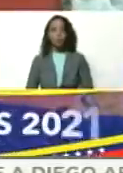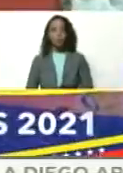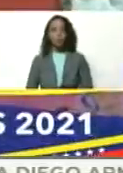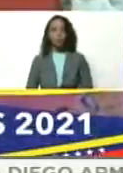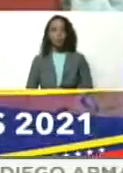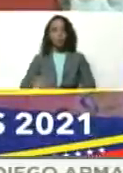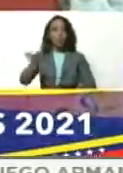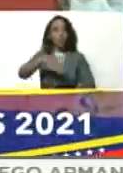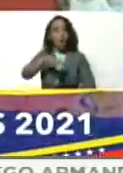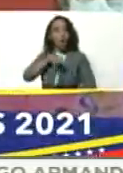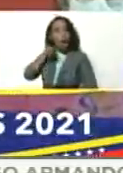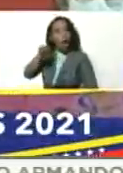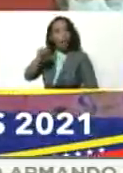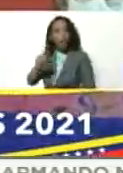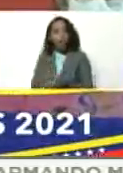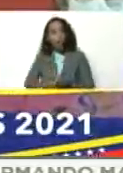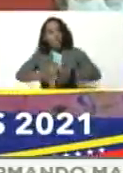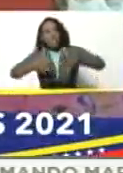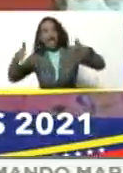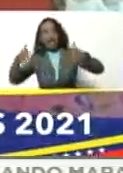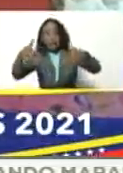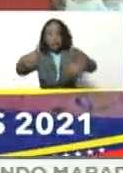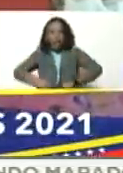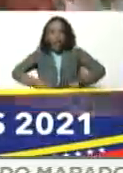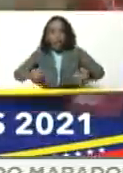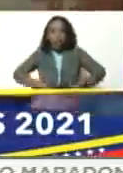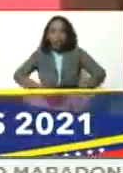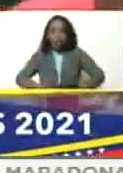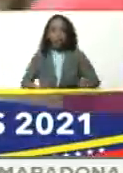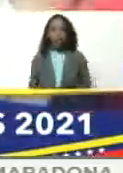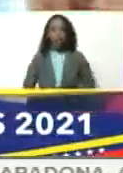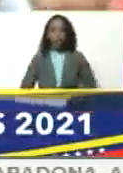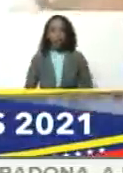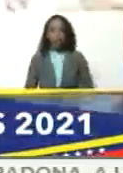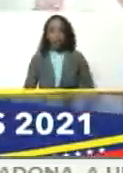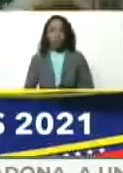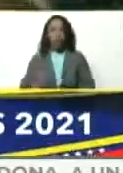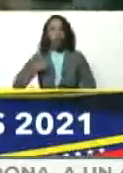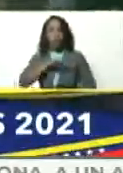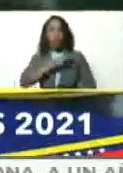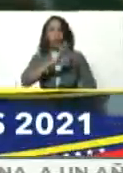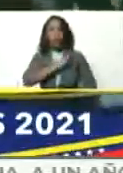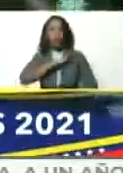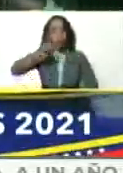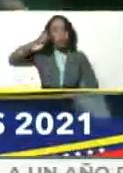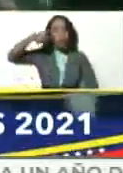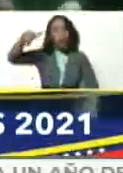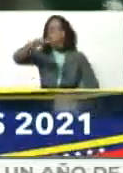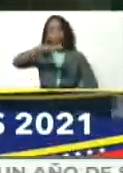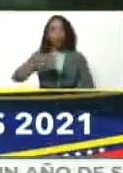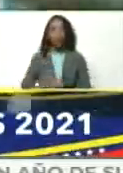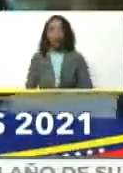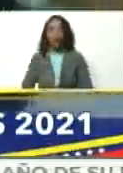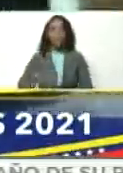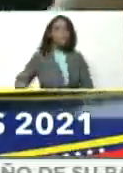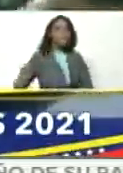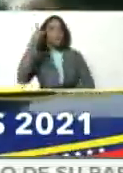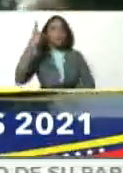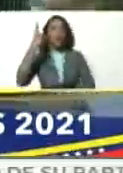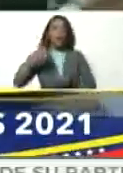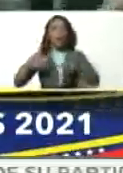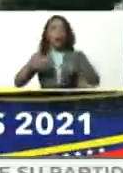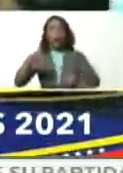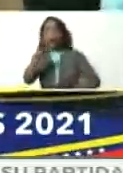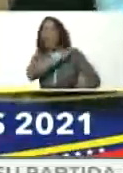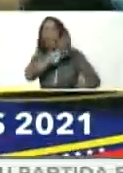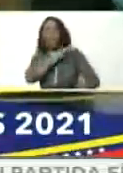Todo esto es producto de un inmenso esfuerzo de nuestro pueblo. En primer lugar, de los jefes y